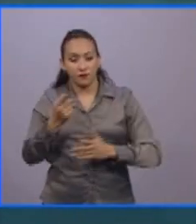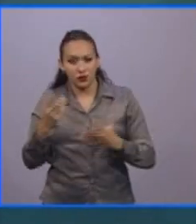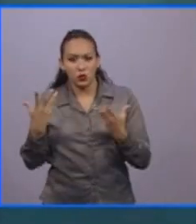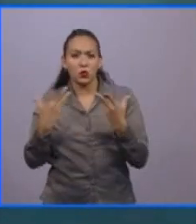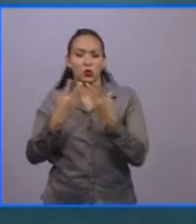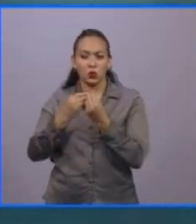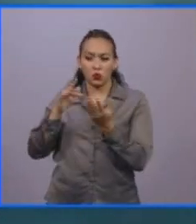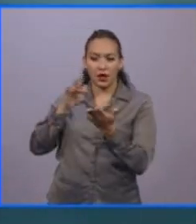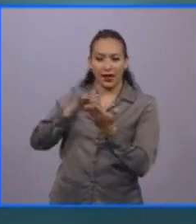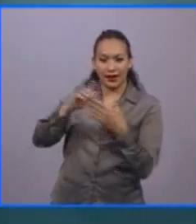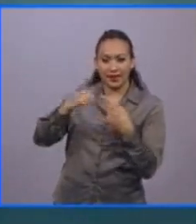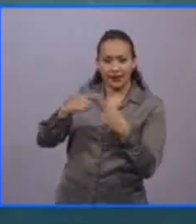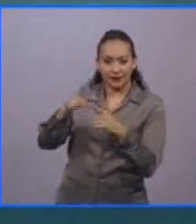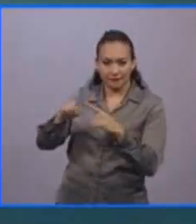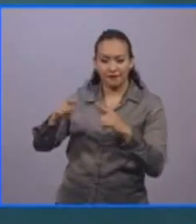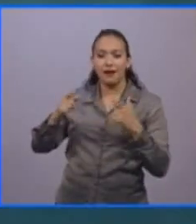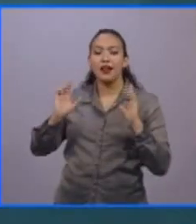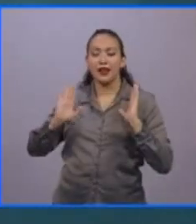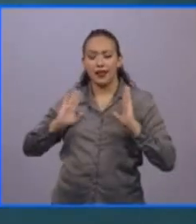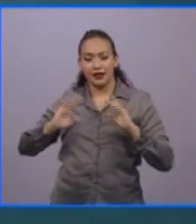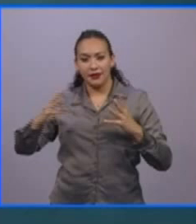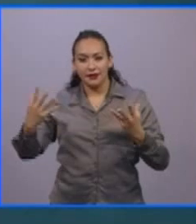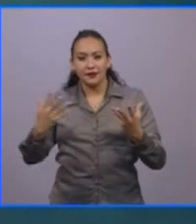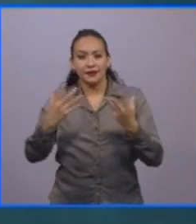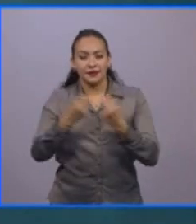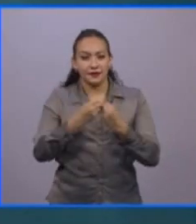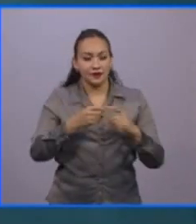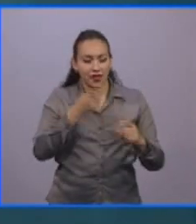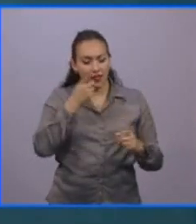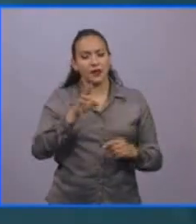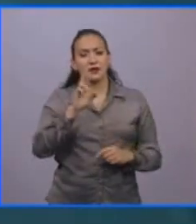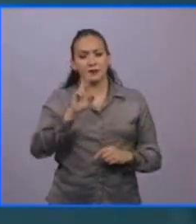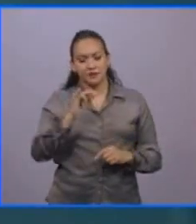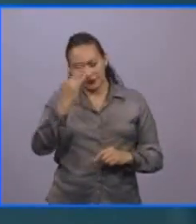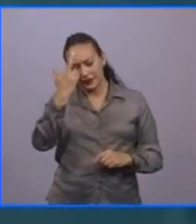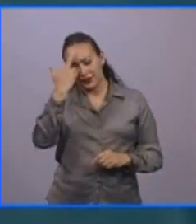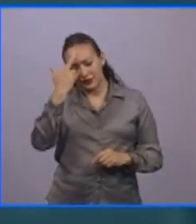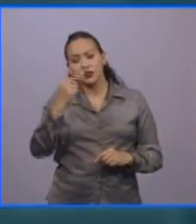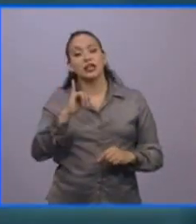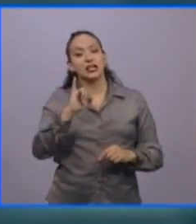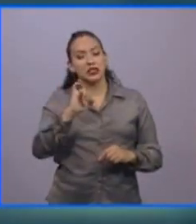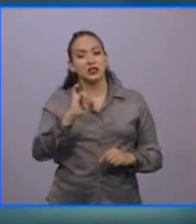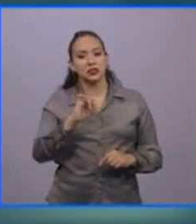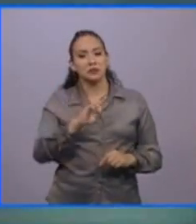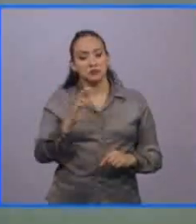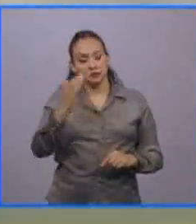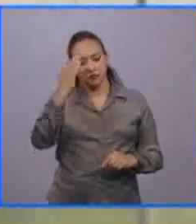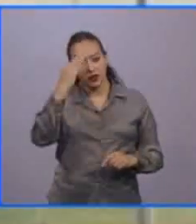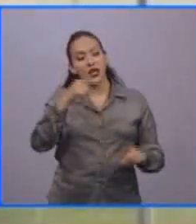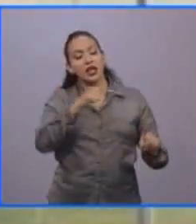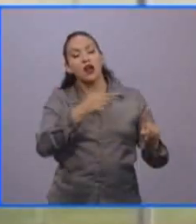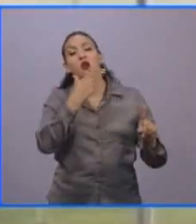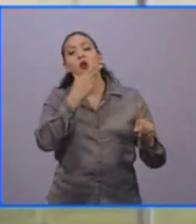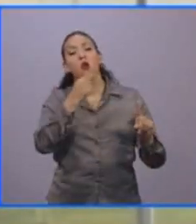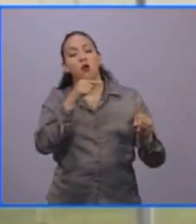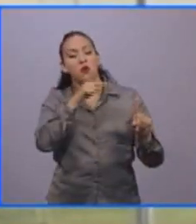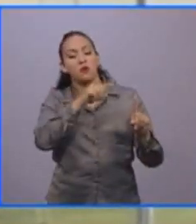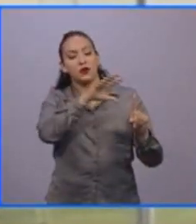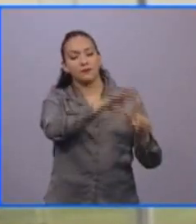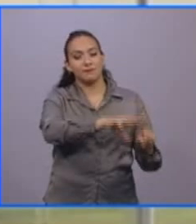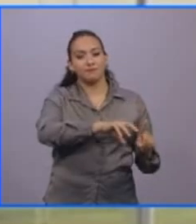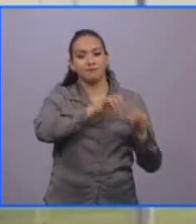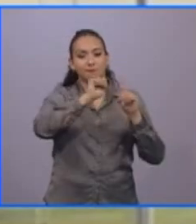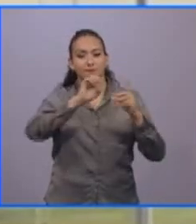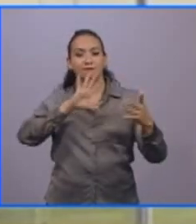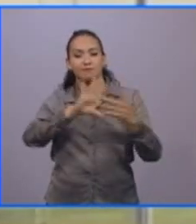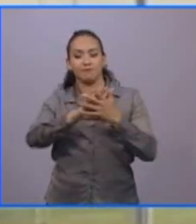el apoyo de elementos de la Guardia Nacional, cumplimentó la resolución del Tribunal de Apelación y reingresó al presunto responsable al Penal